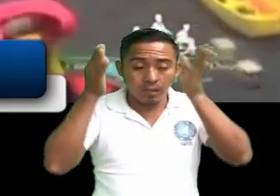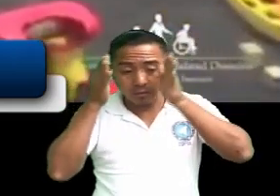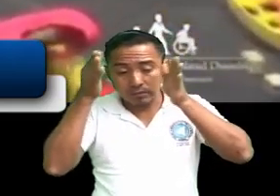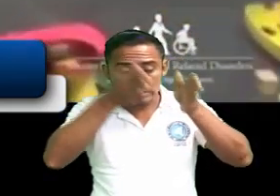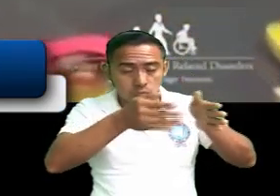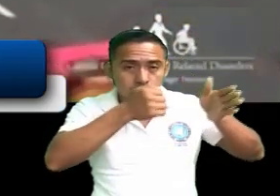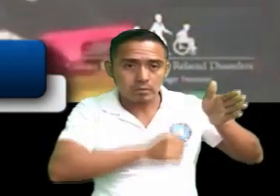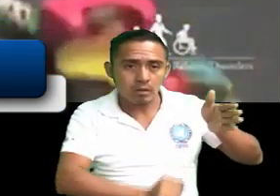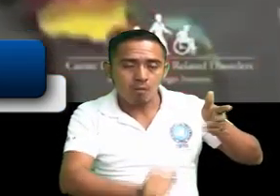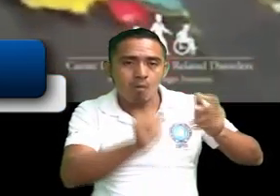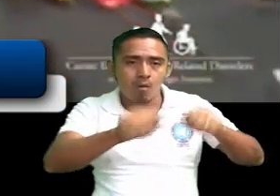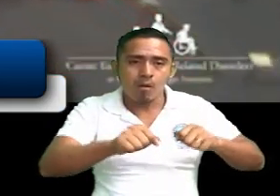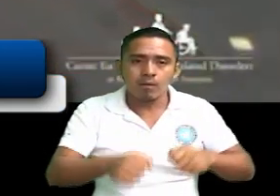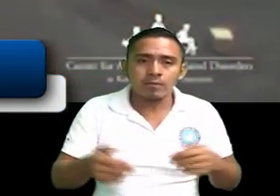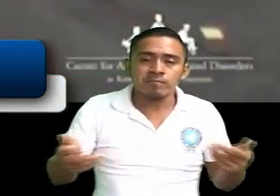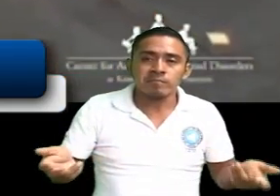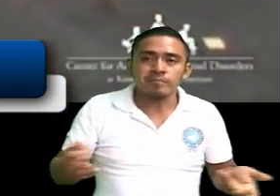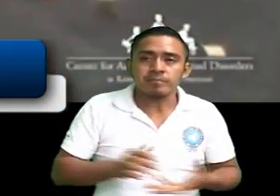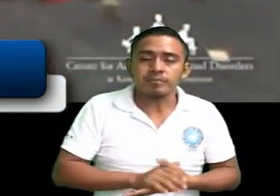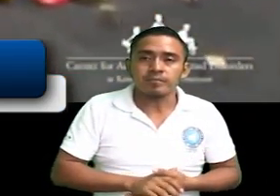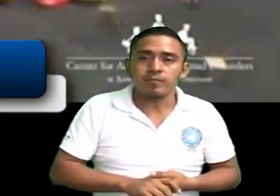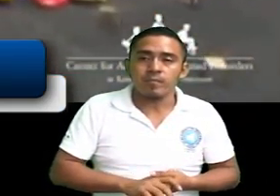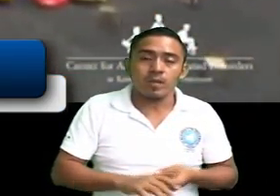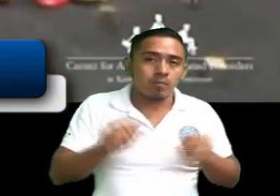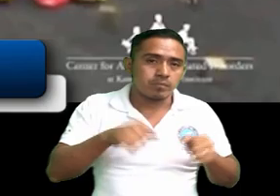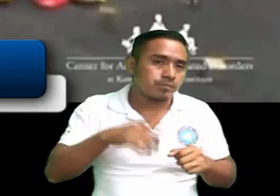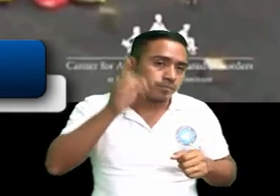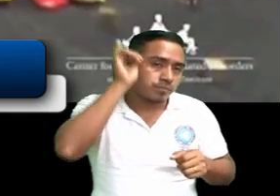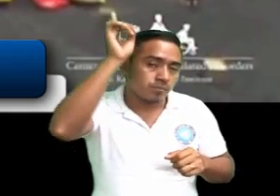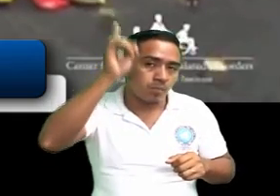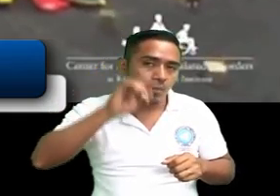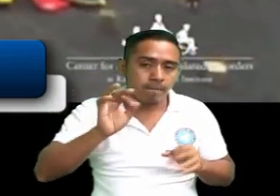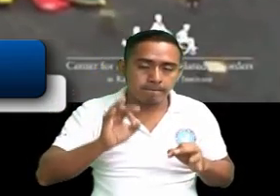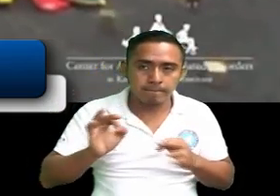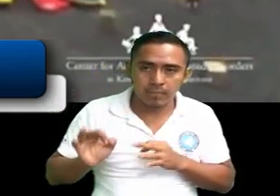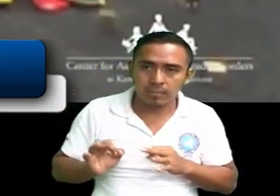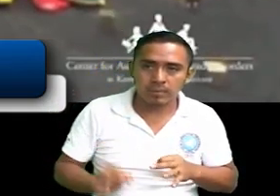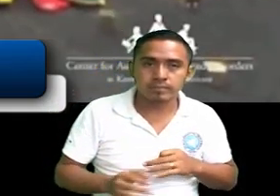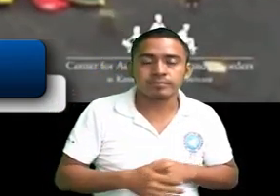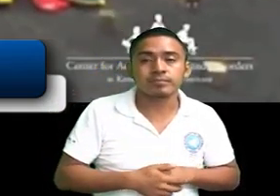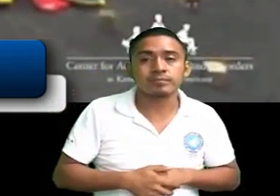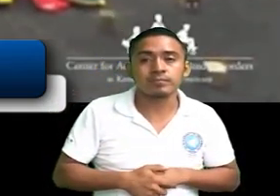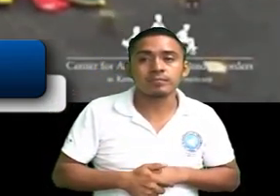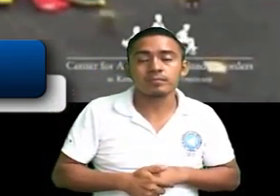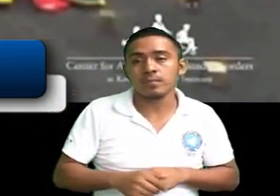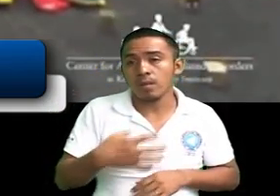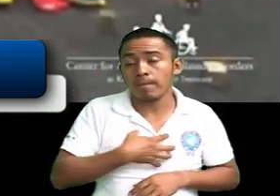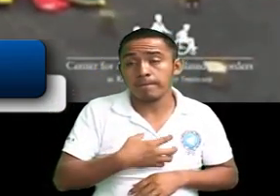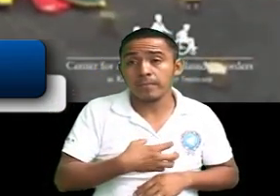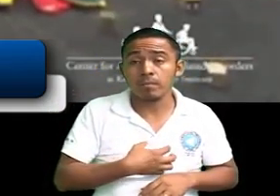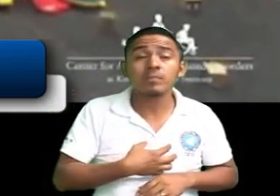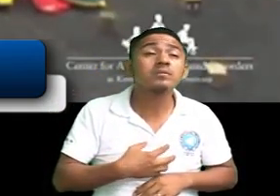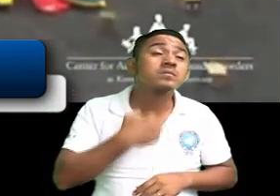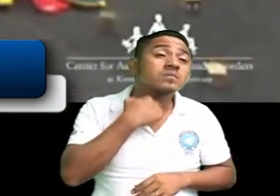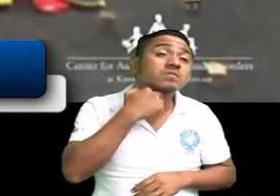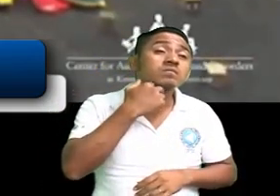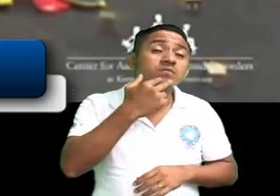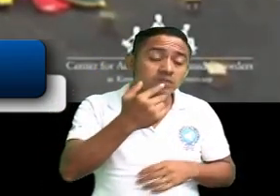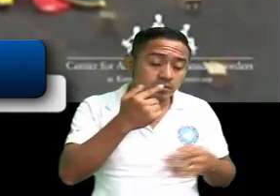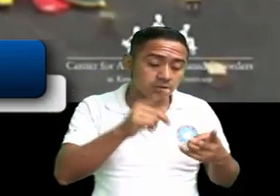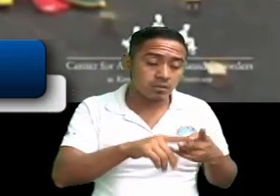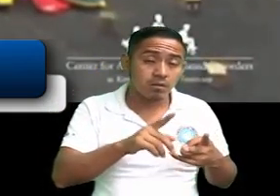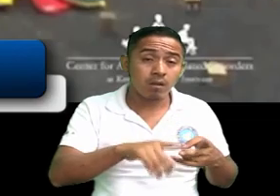haraganes al hablar. Uh-huh. Dice, ahí déjalo, hay que hable cuando él quiera. Entonces no es así. Entonces alerta, los padres tienen que